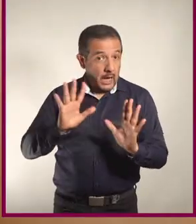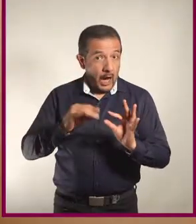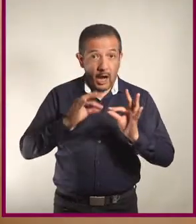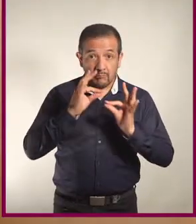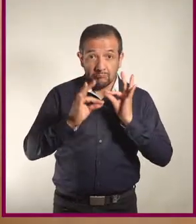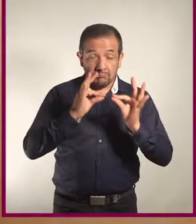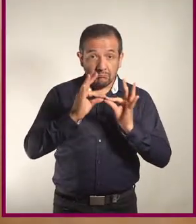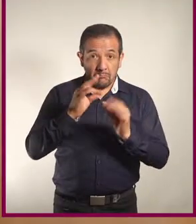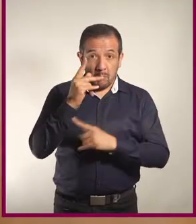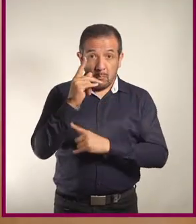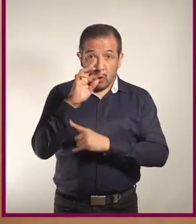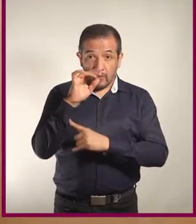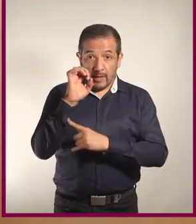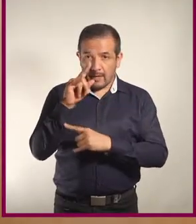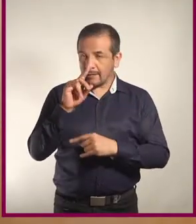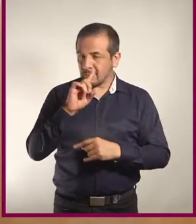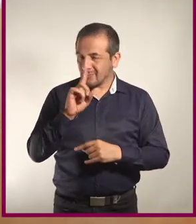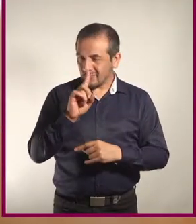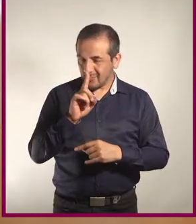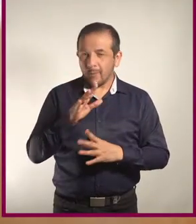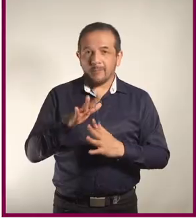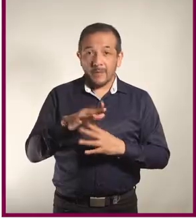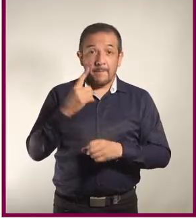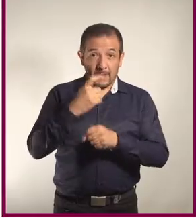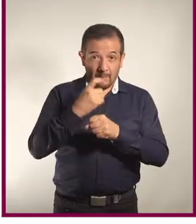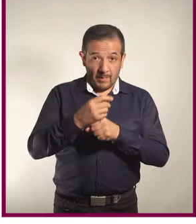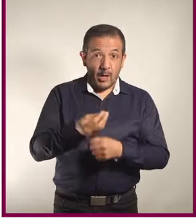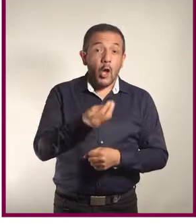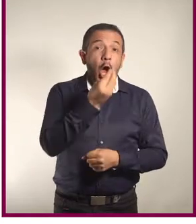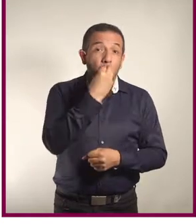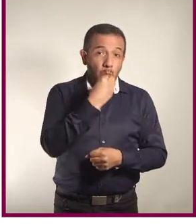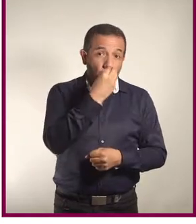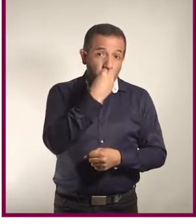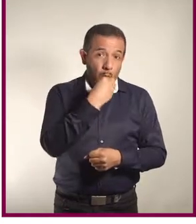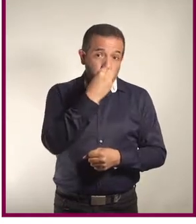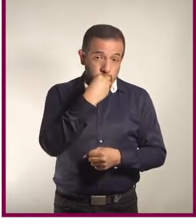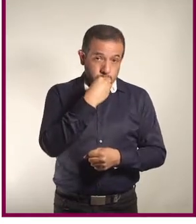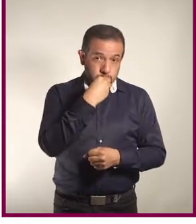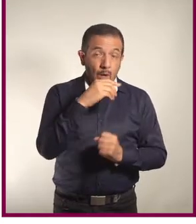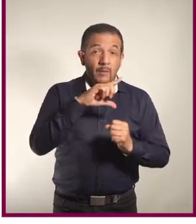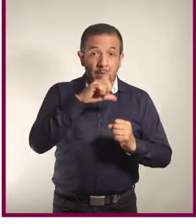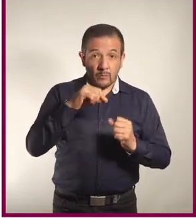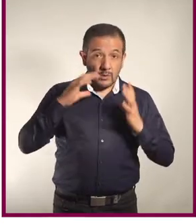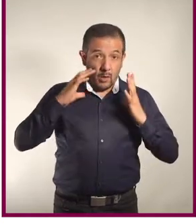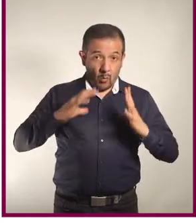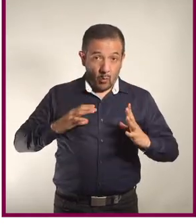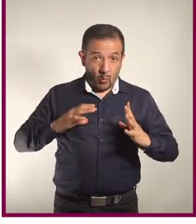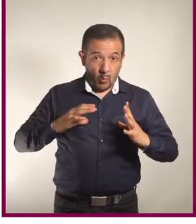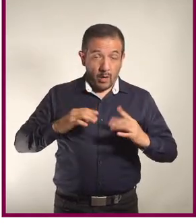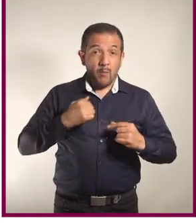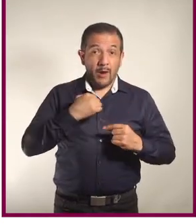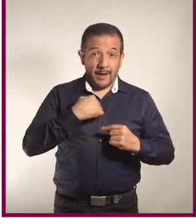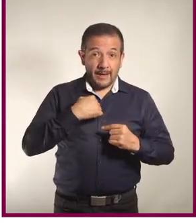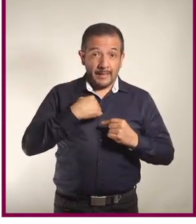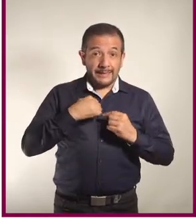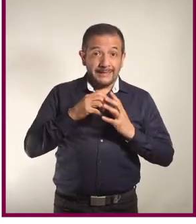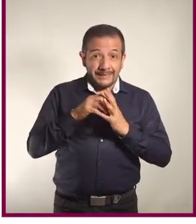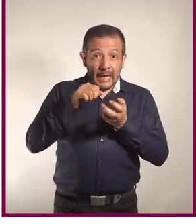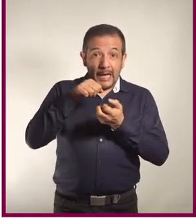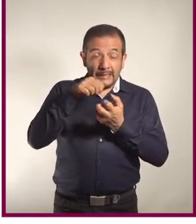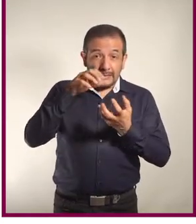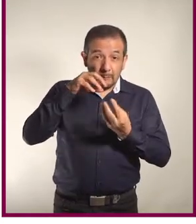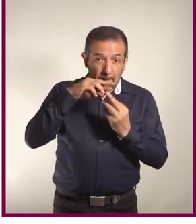ya las procesemos como tal. El proceso es así. Comemos el alimento con proteína. Ya en nuestro cuerpo, este alimento